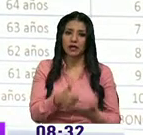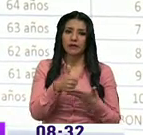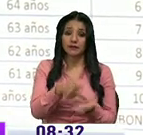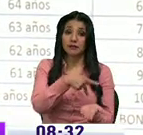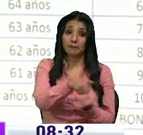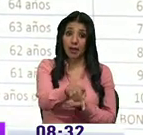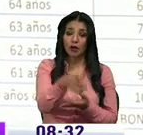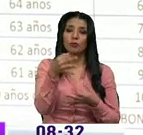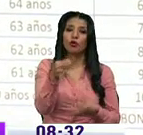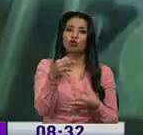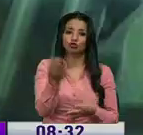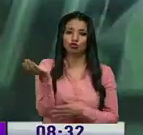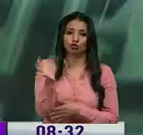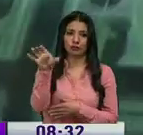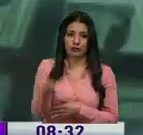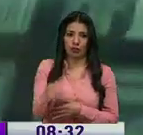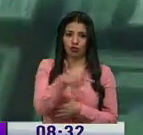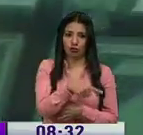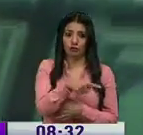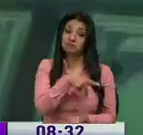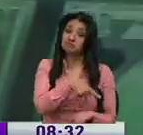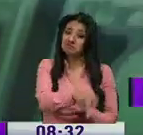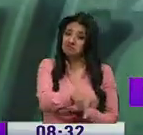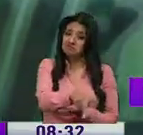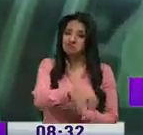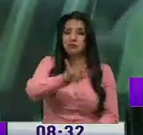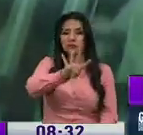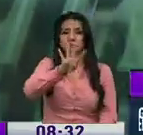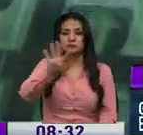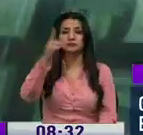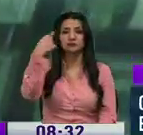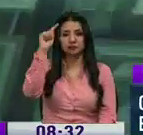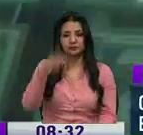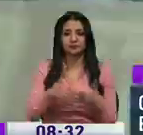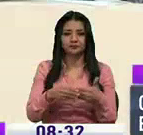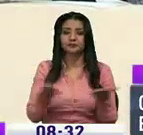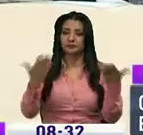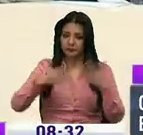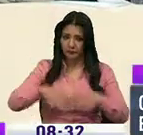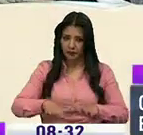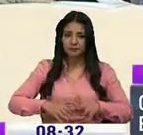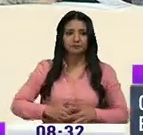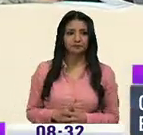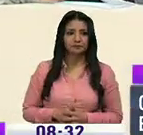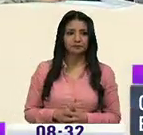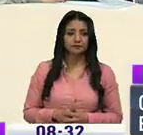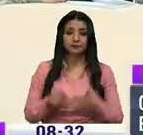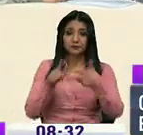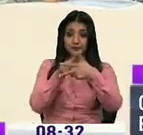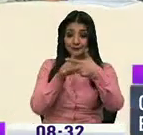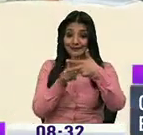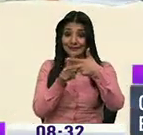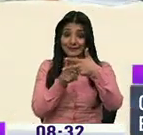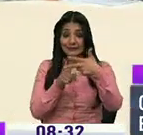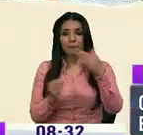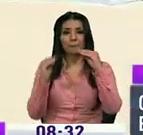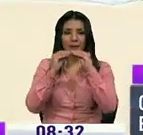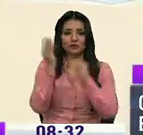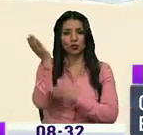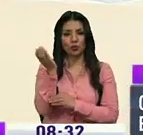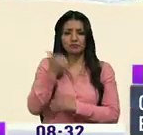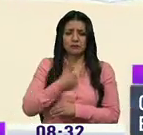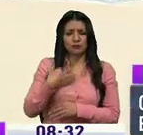pago en bonos del Estado. El monto cancelado asciende a 44 millones de dólares. Para esta semana se prevé que más jubilados se